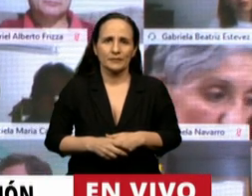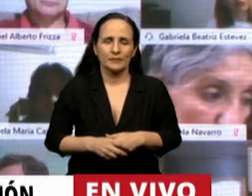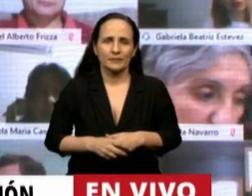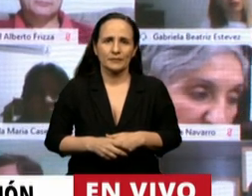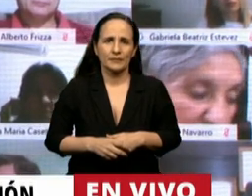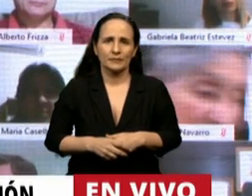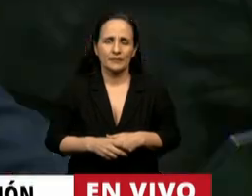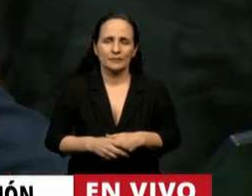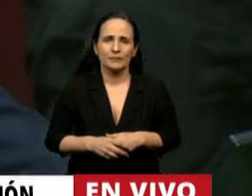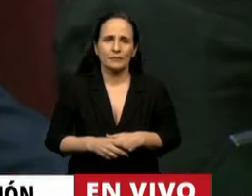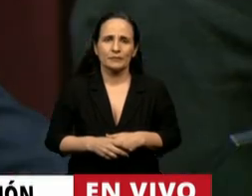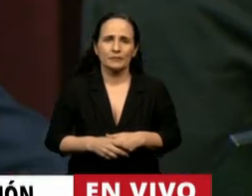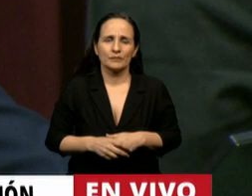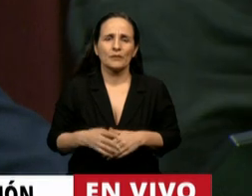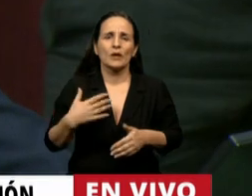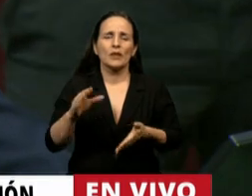Gustavo